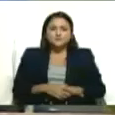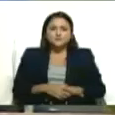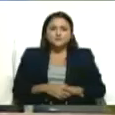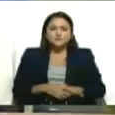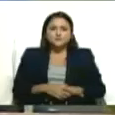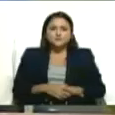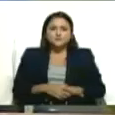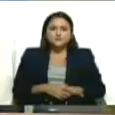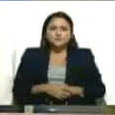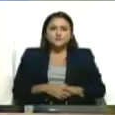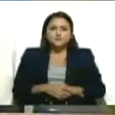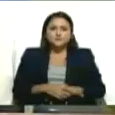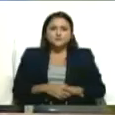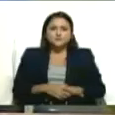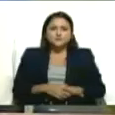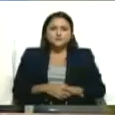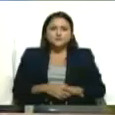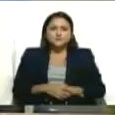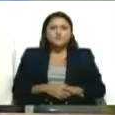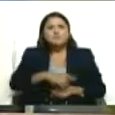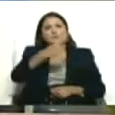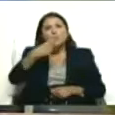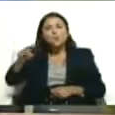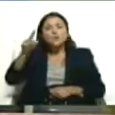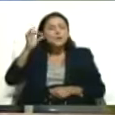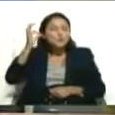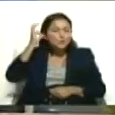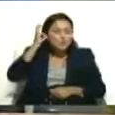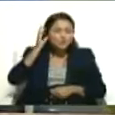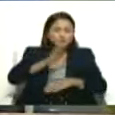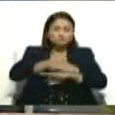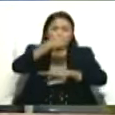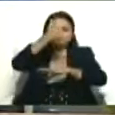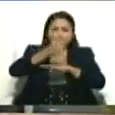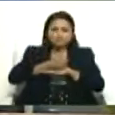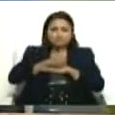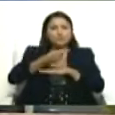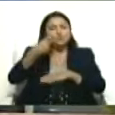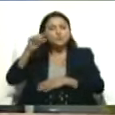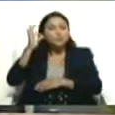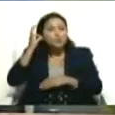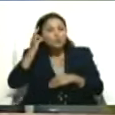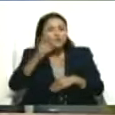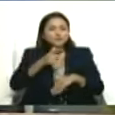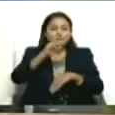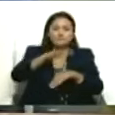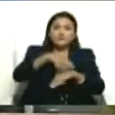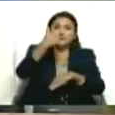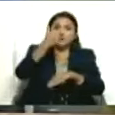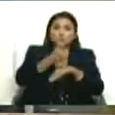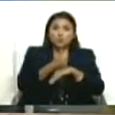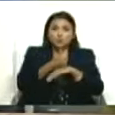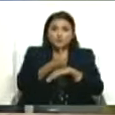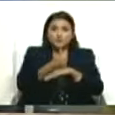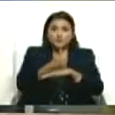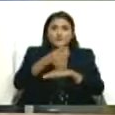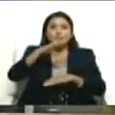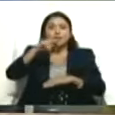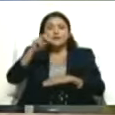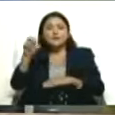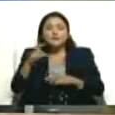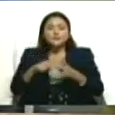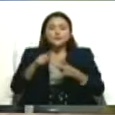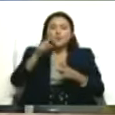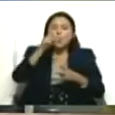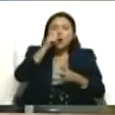rectora Antonieta Estefano, rectora Antonia Ana Niño,